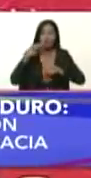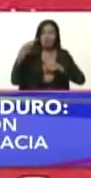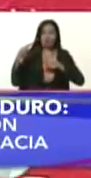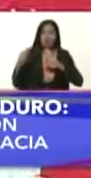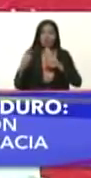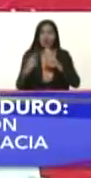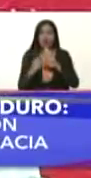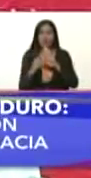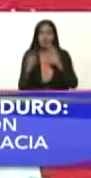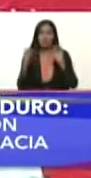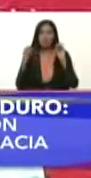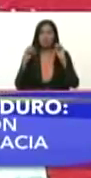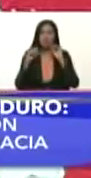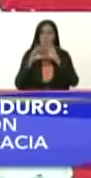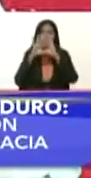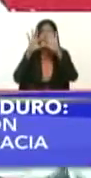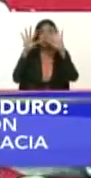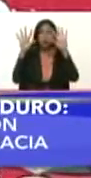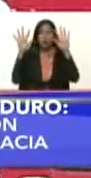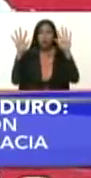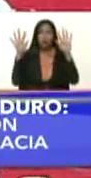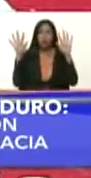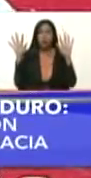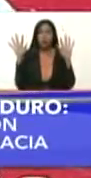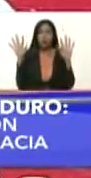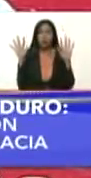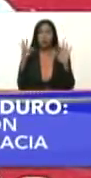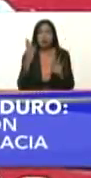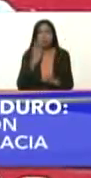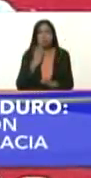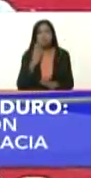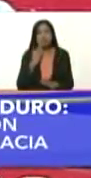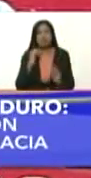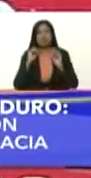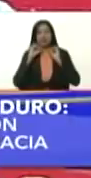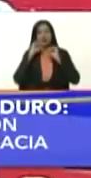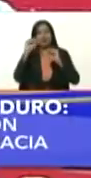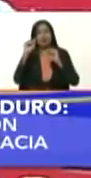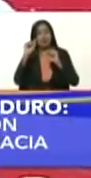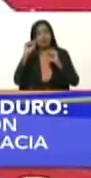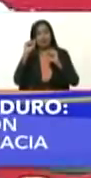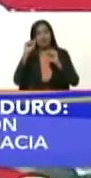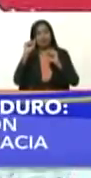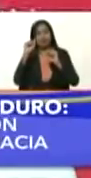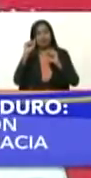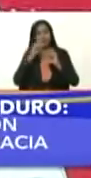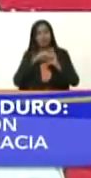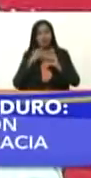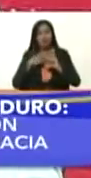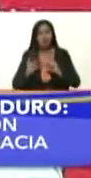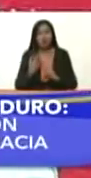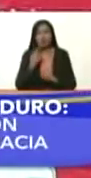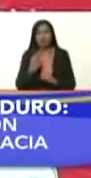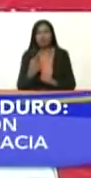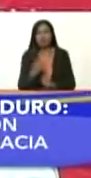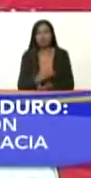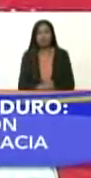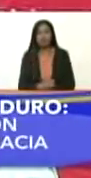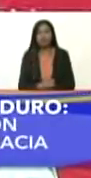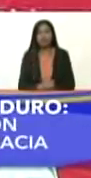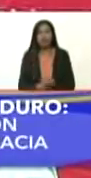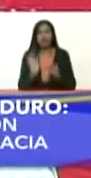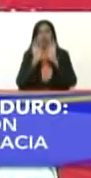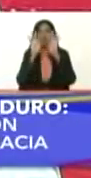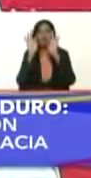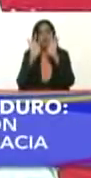totalmente esclarecida. Una experiencia ganada. Y ya yo puedo decir que la